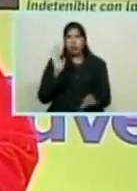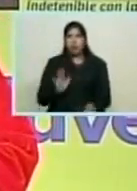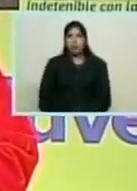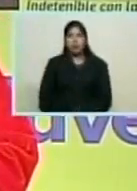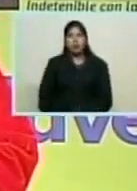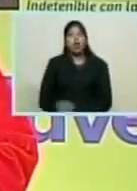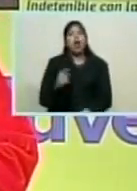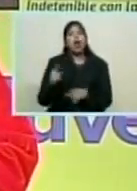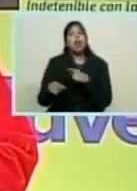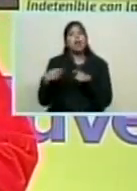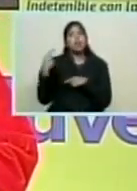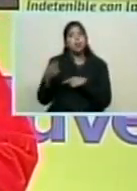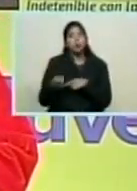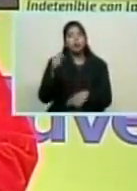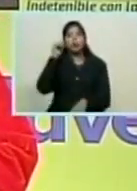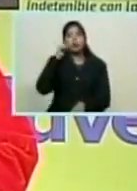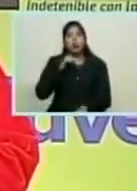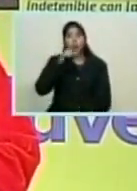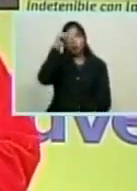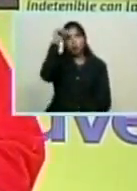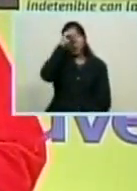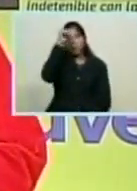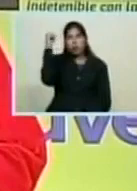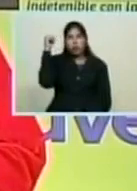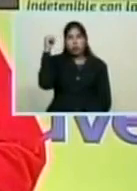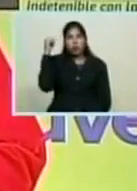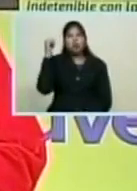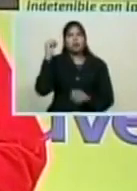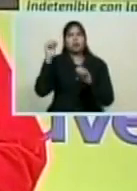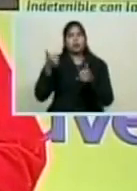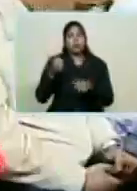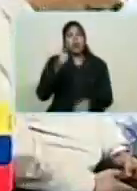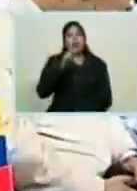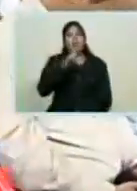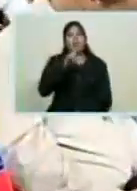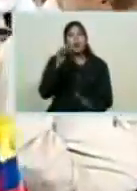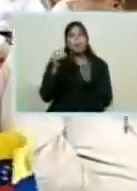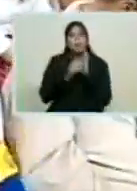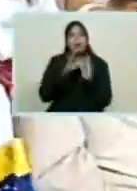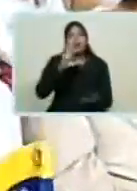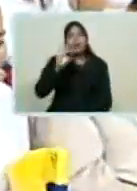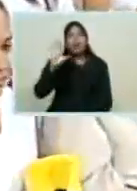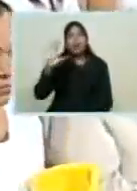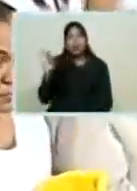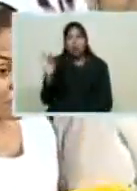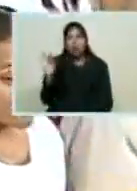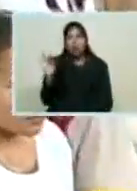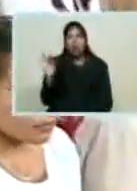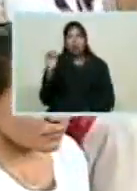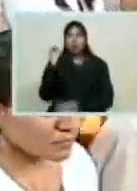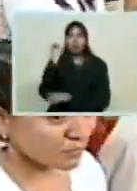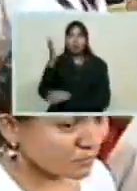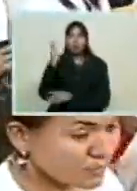El próximo fin de semana se van a desarrollar más de 3.500 asambleas